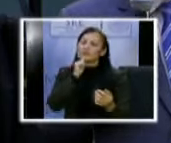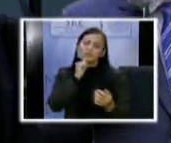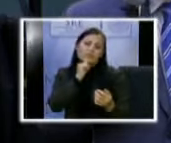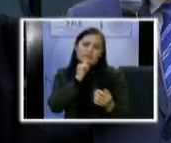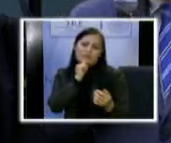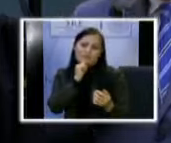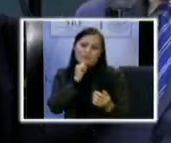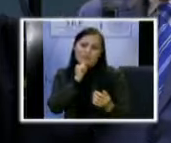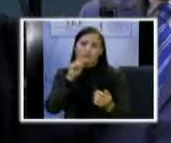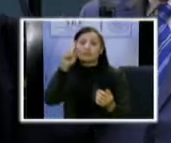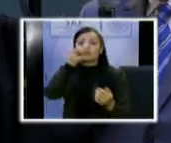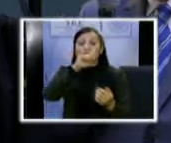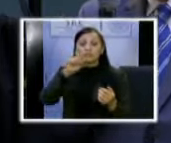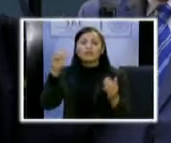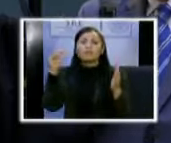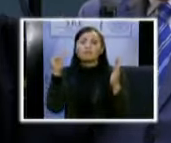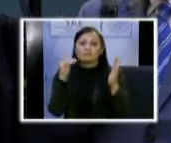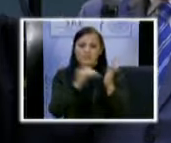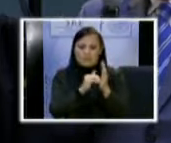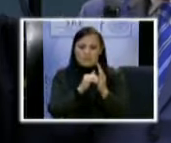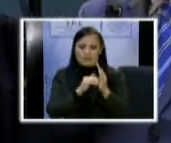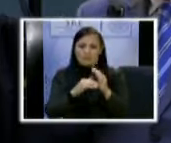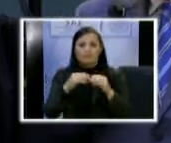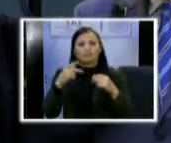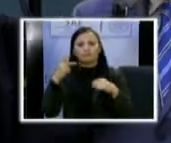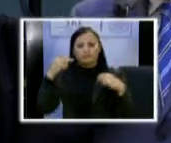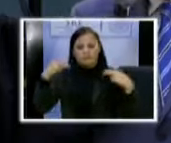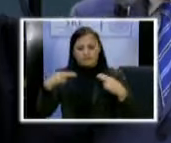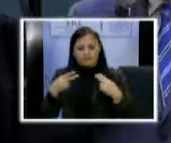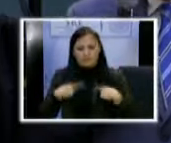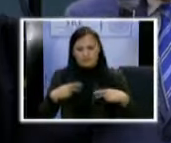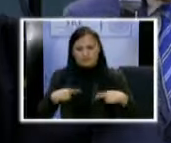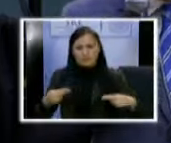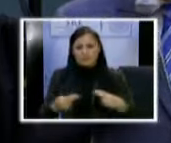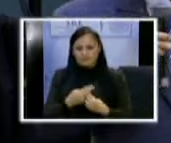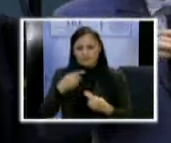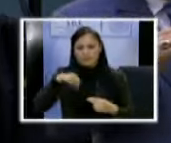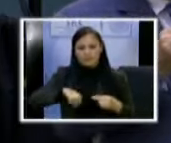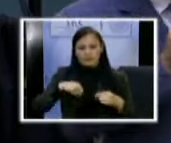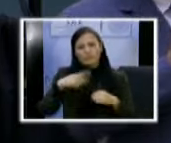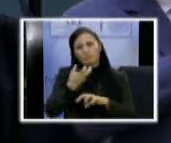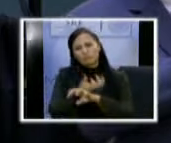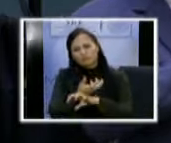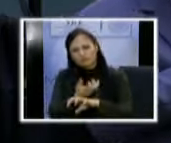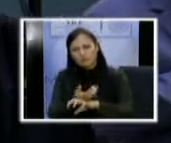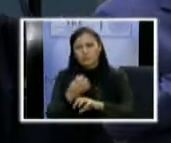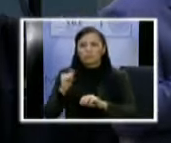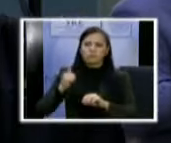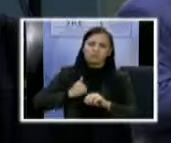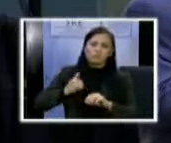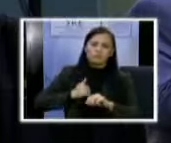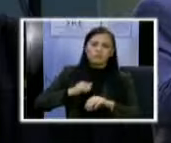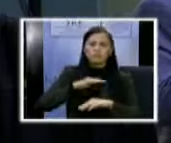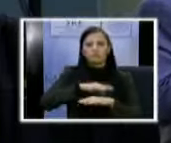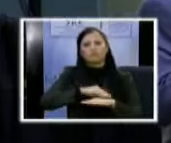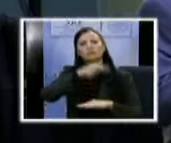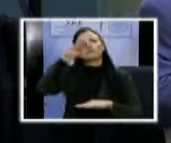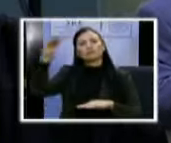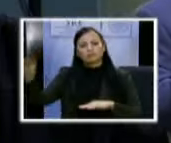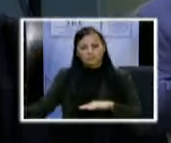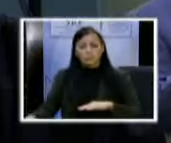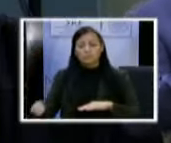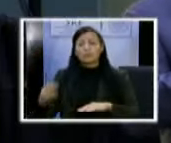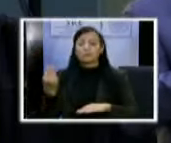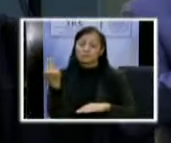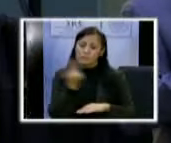concretado, de 100,000 estudiantes mexicanos en Estados Unidos y en Canadá, es súper necesario. De esa manera